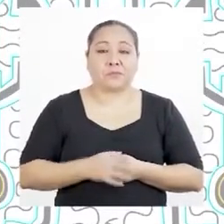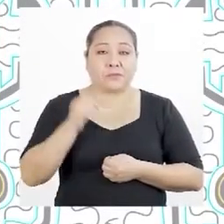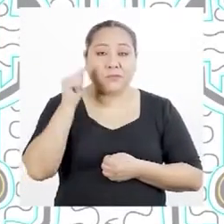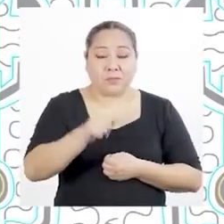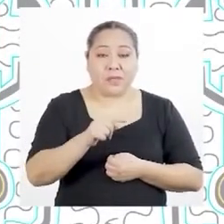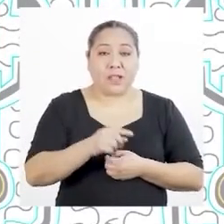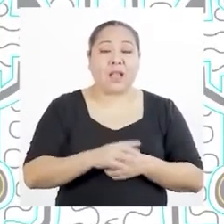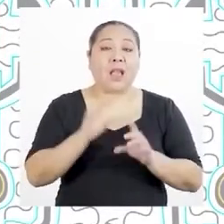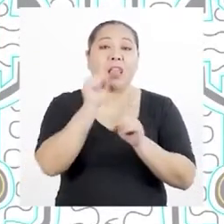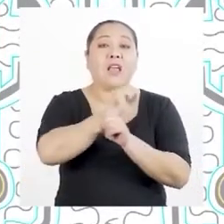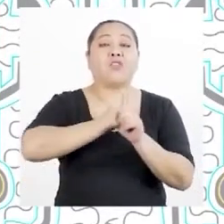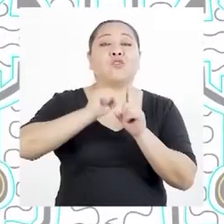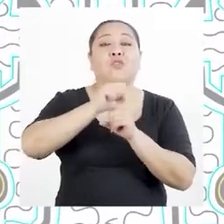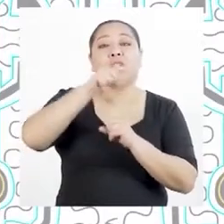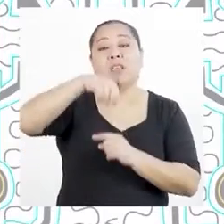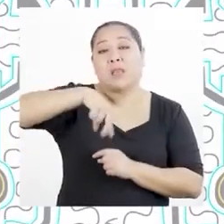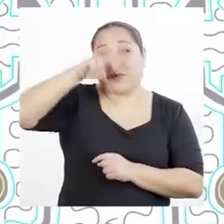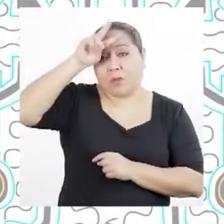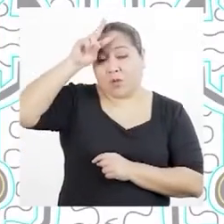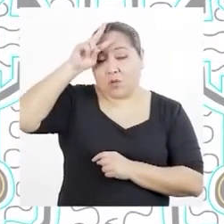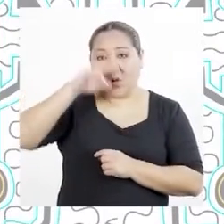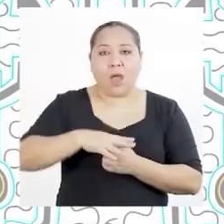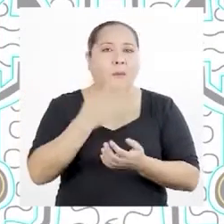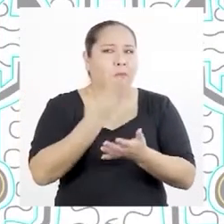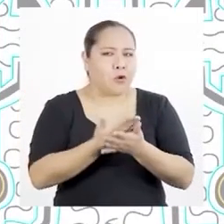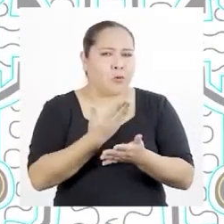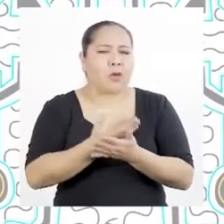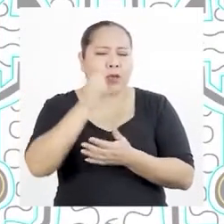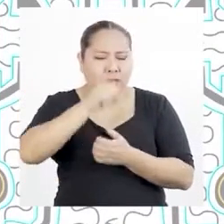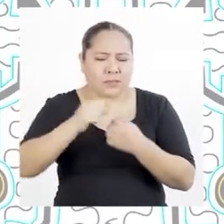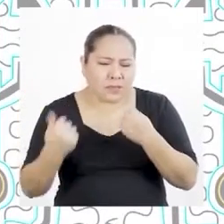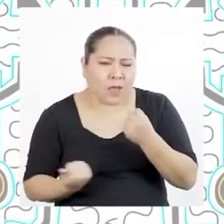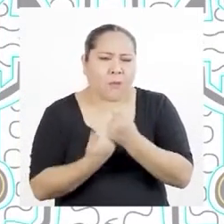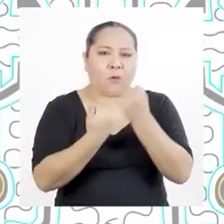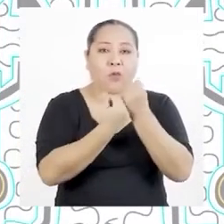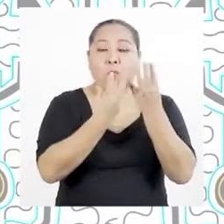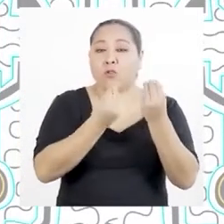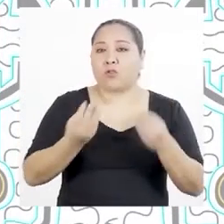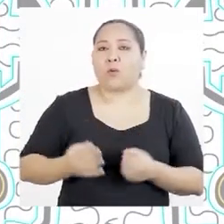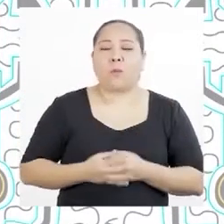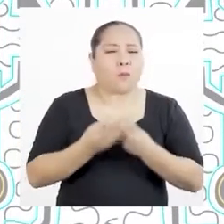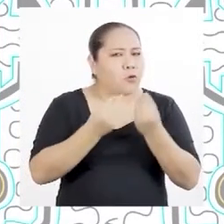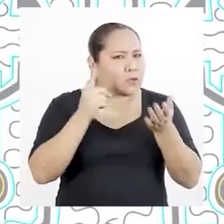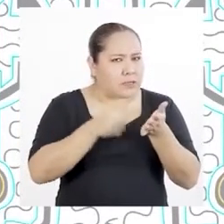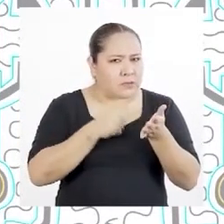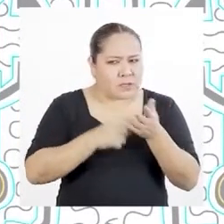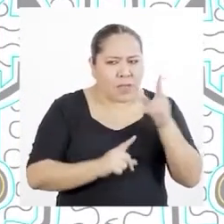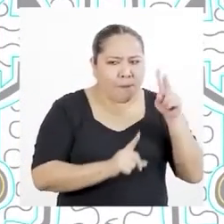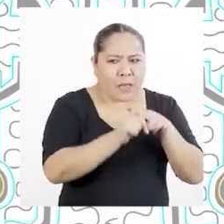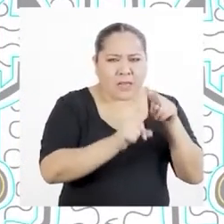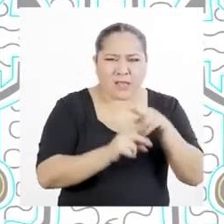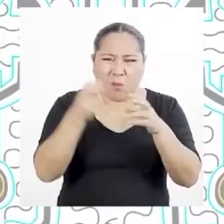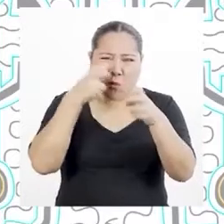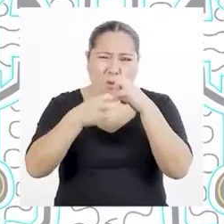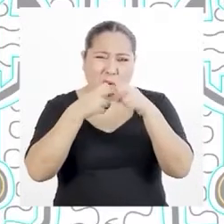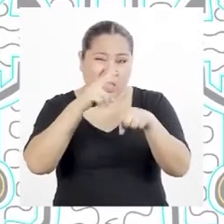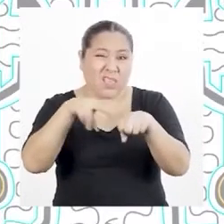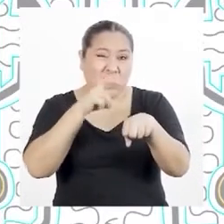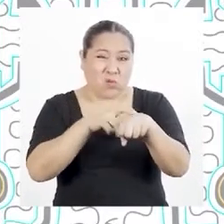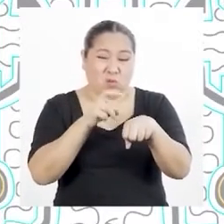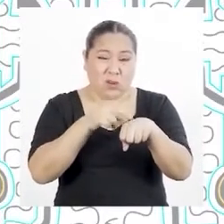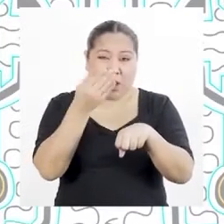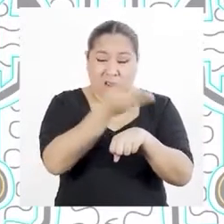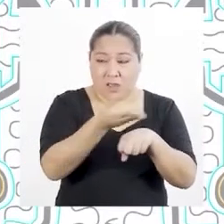La sociedad peruana ha demostrado ser muy solidaria. Muchas veces han ocurrido desastres naturales